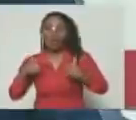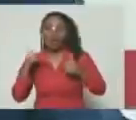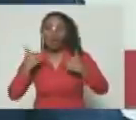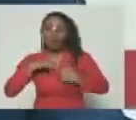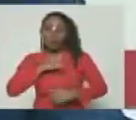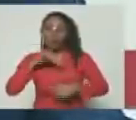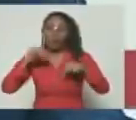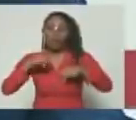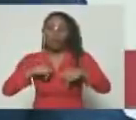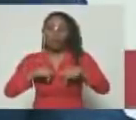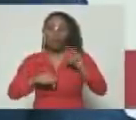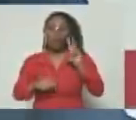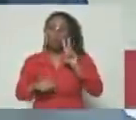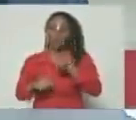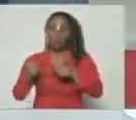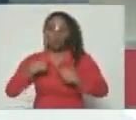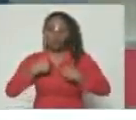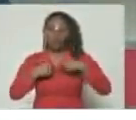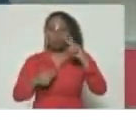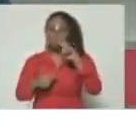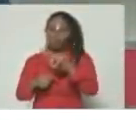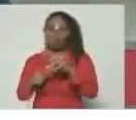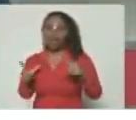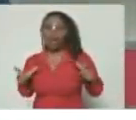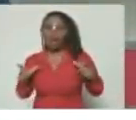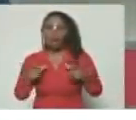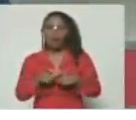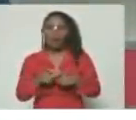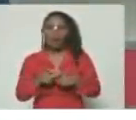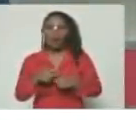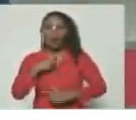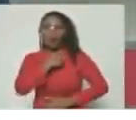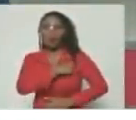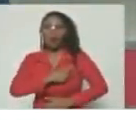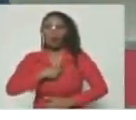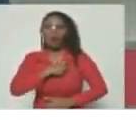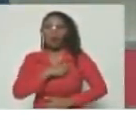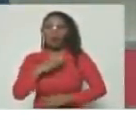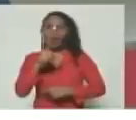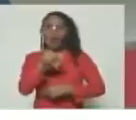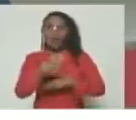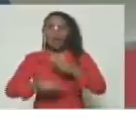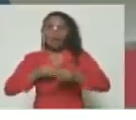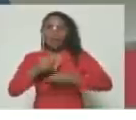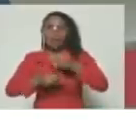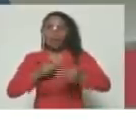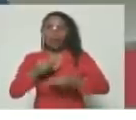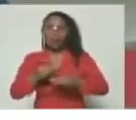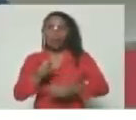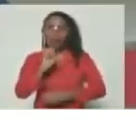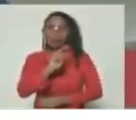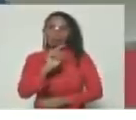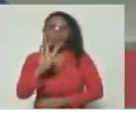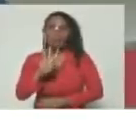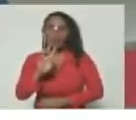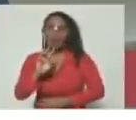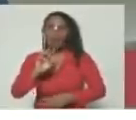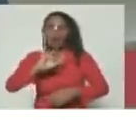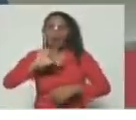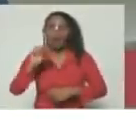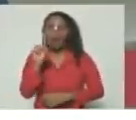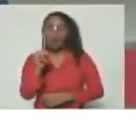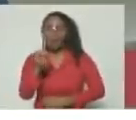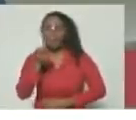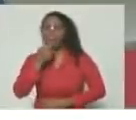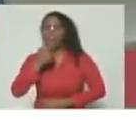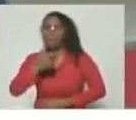vi la sesión protocolar que ustedes hicieron por el 24 de junio, hermosa,